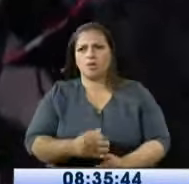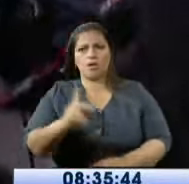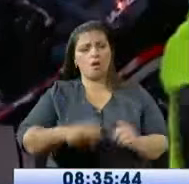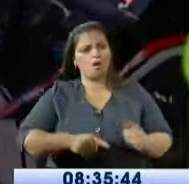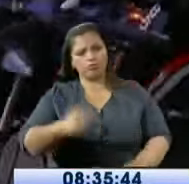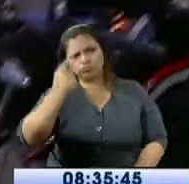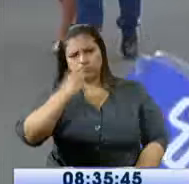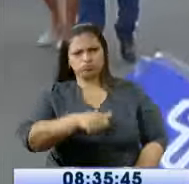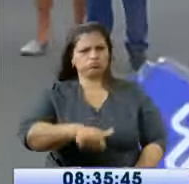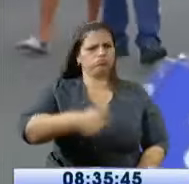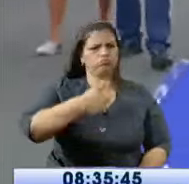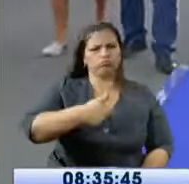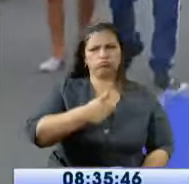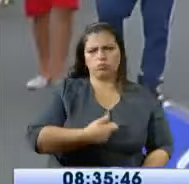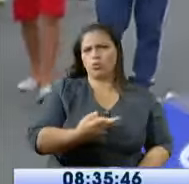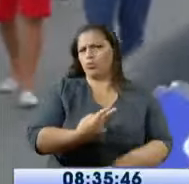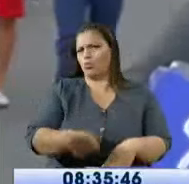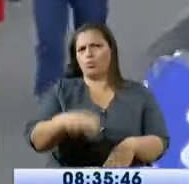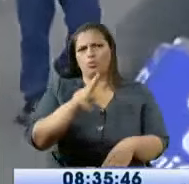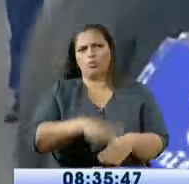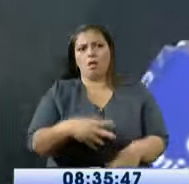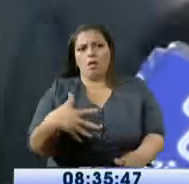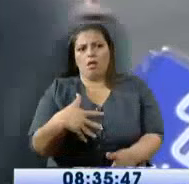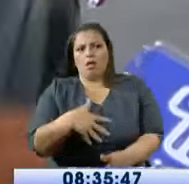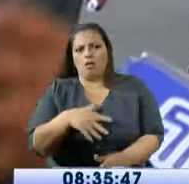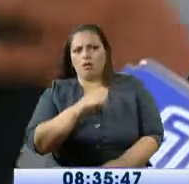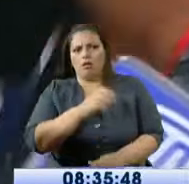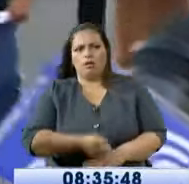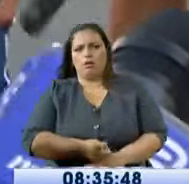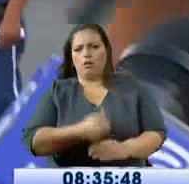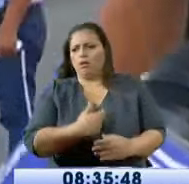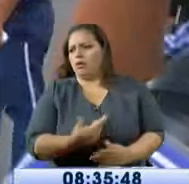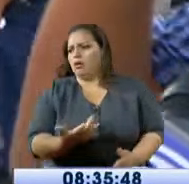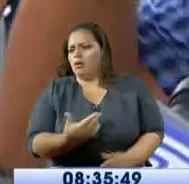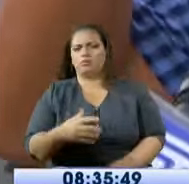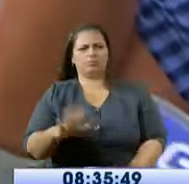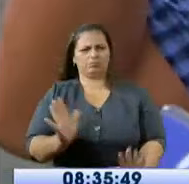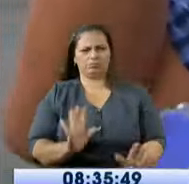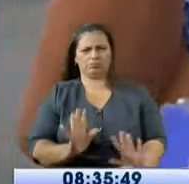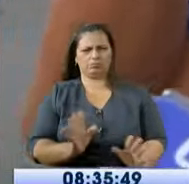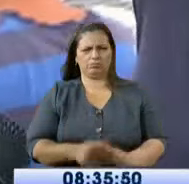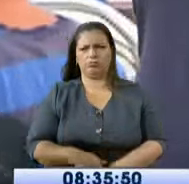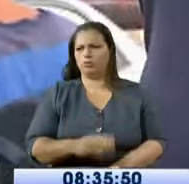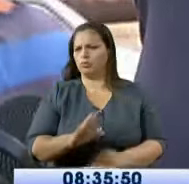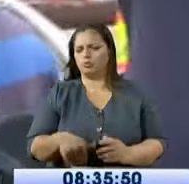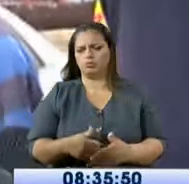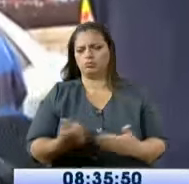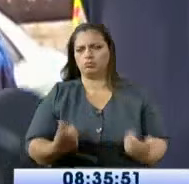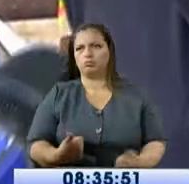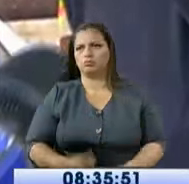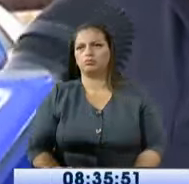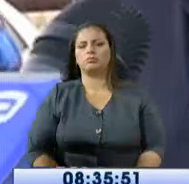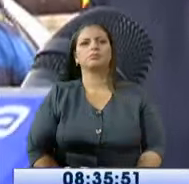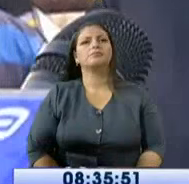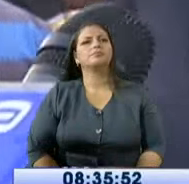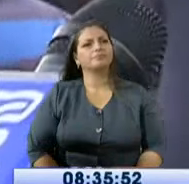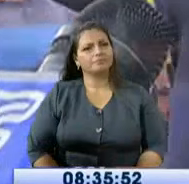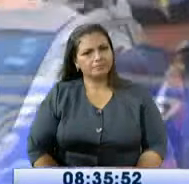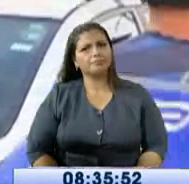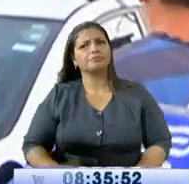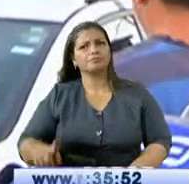que está normal, pues, no tiene que temerle a nada. Todo está en regla. Muy bien, hay que hacerlo más continuamente